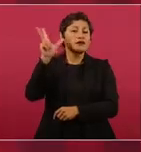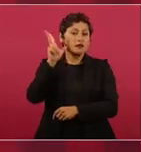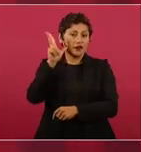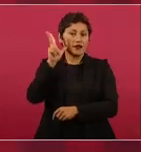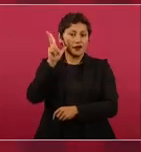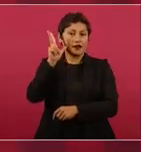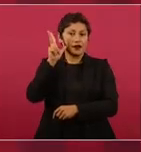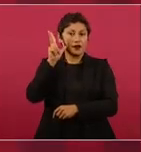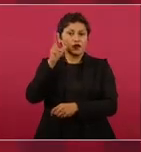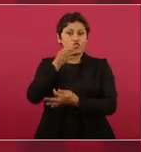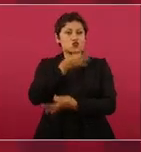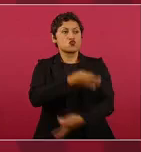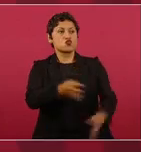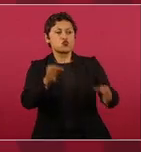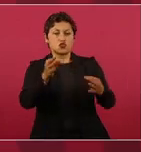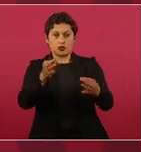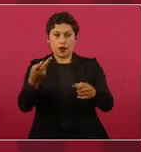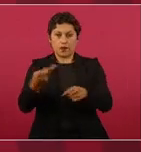conocer sobre este hecho.